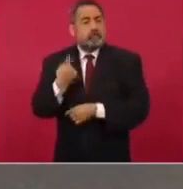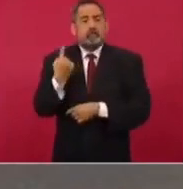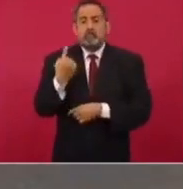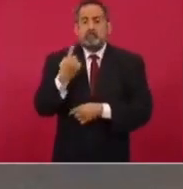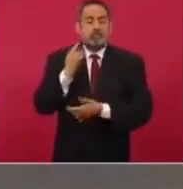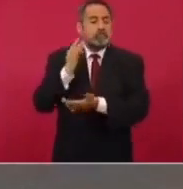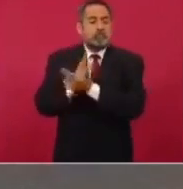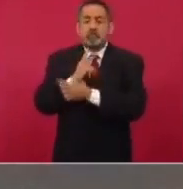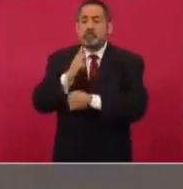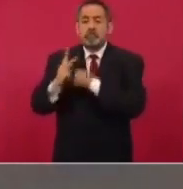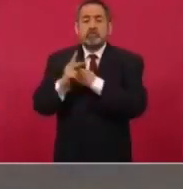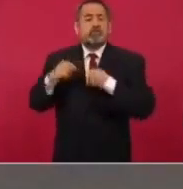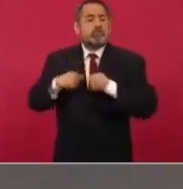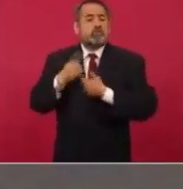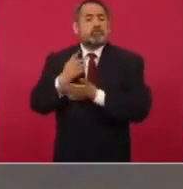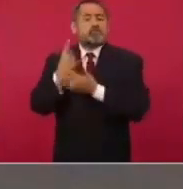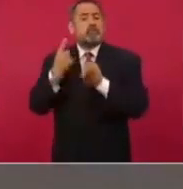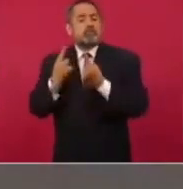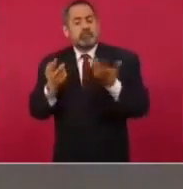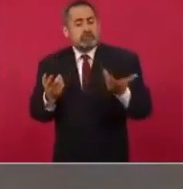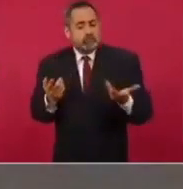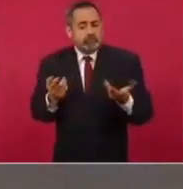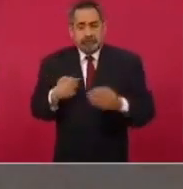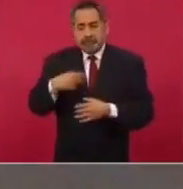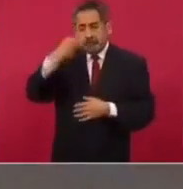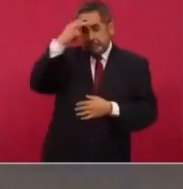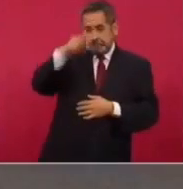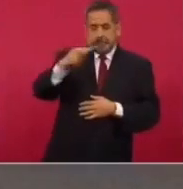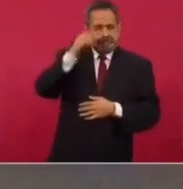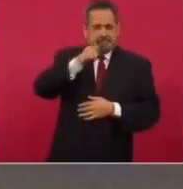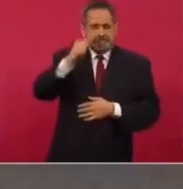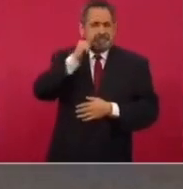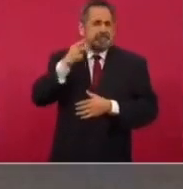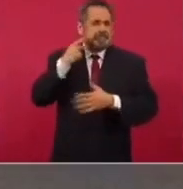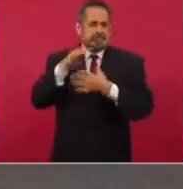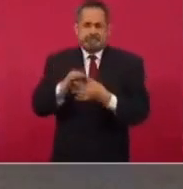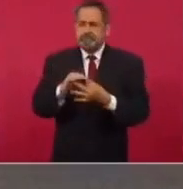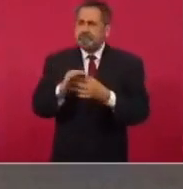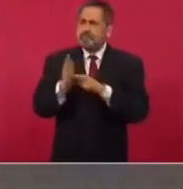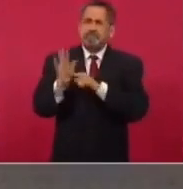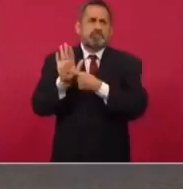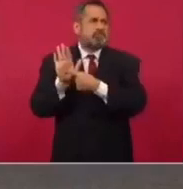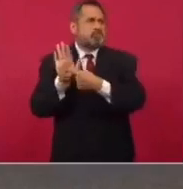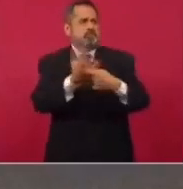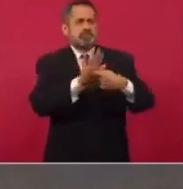vengo de una política exterior ejemplar